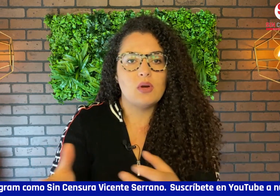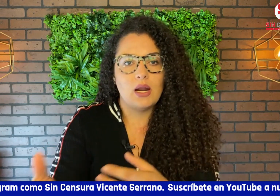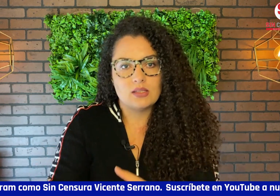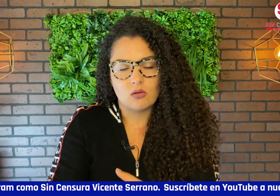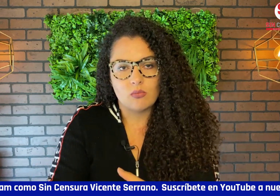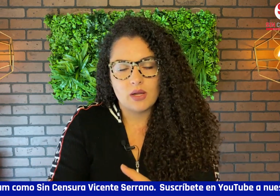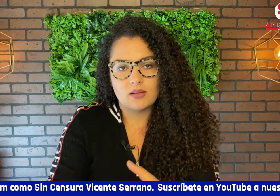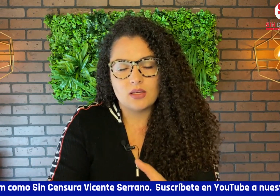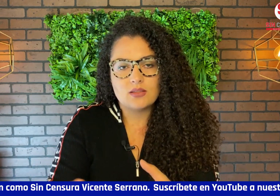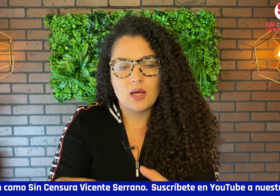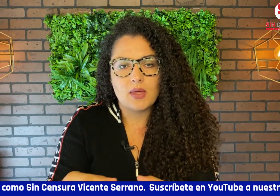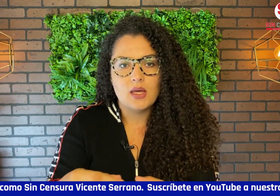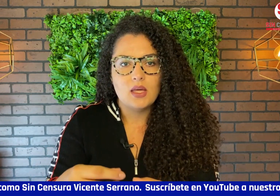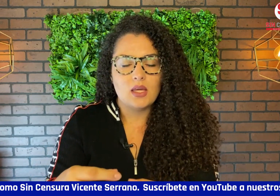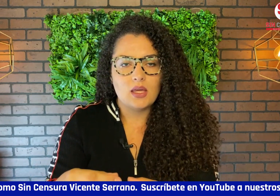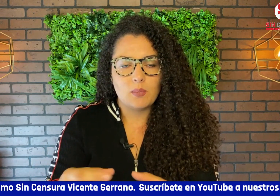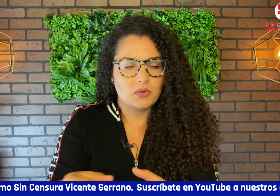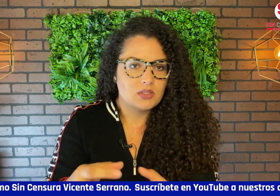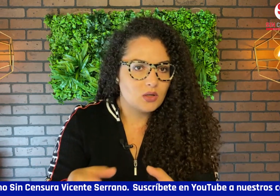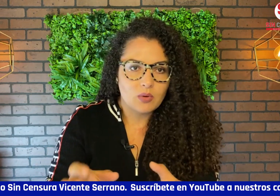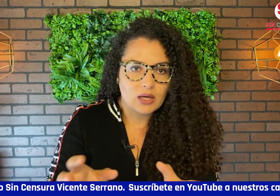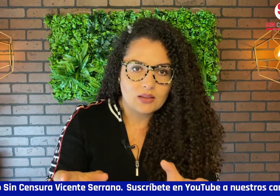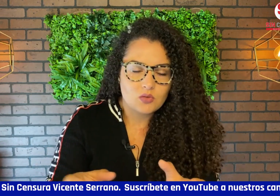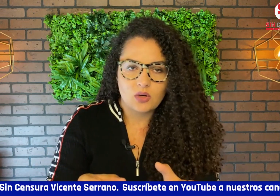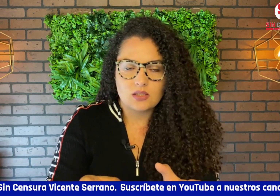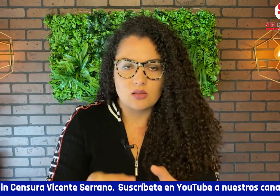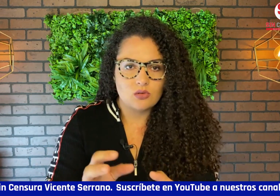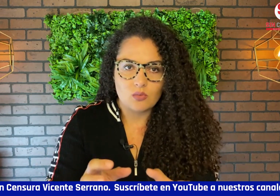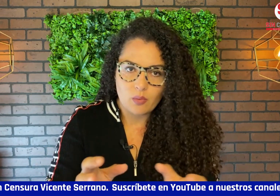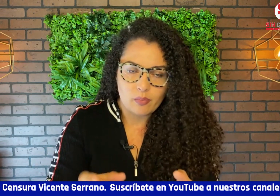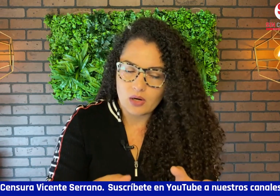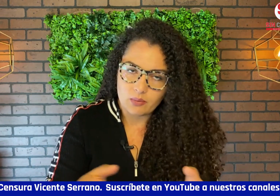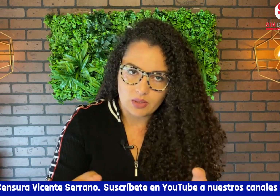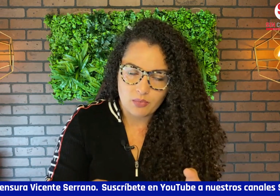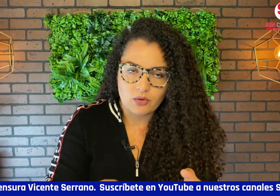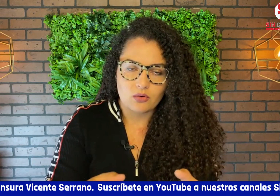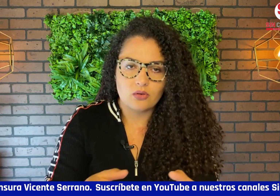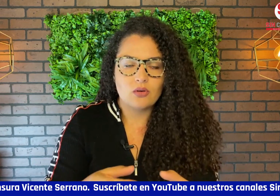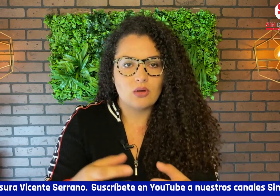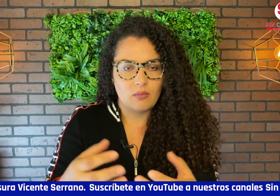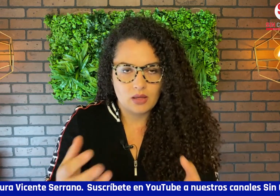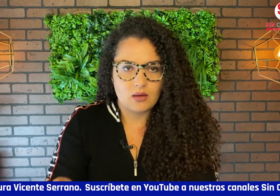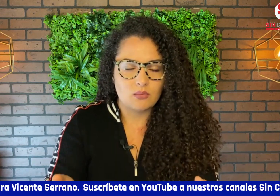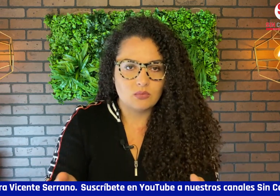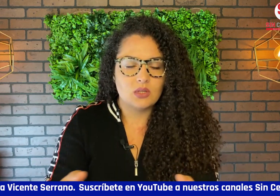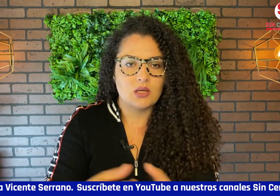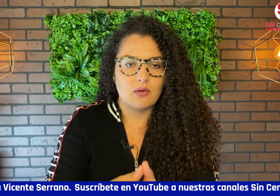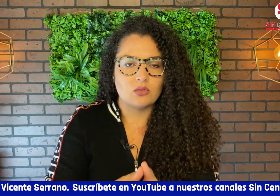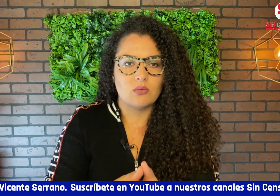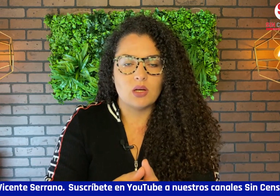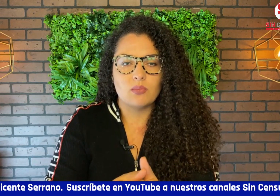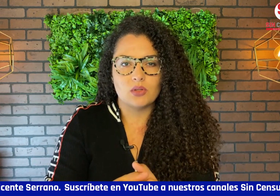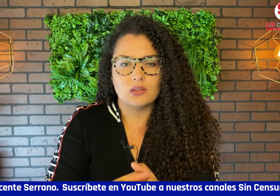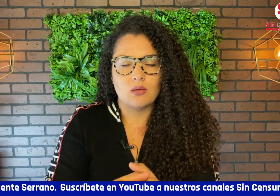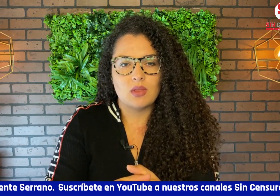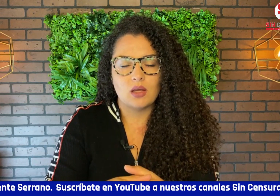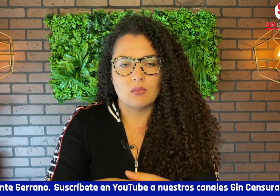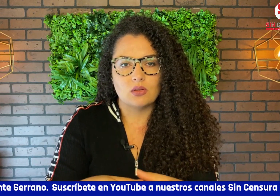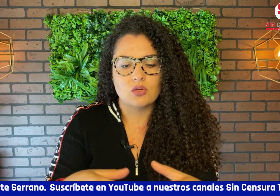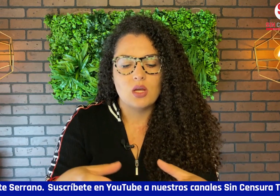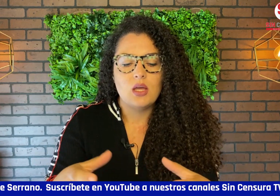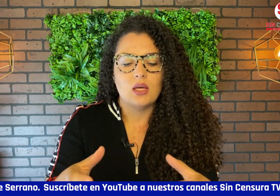Seguro Popular, se convierte en INSABI, y que pues así como que antes fuera seguro y muy popular, tampoco, ¿no? Había un desabasto también